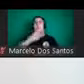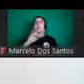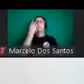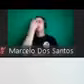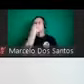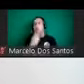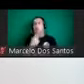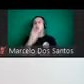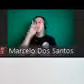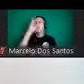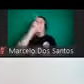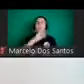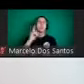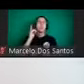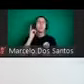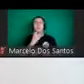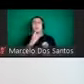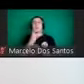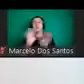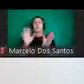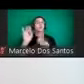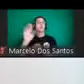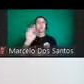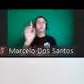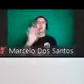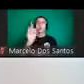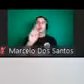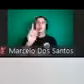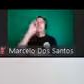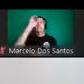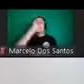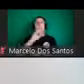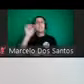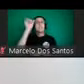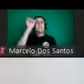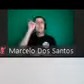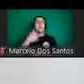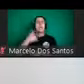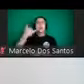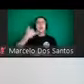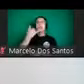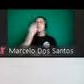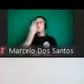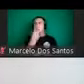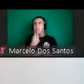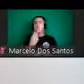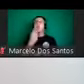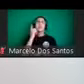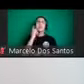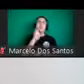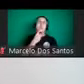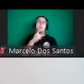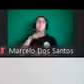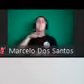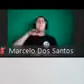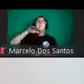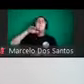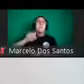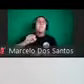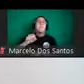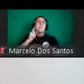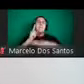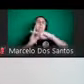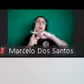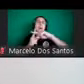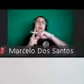como referentes laborales, jefes, compañeros de trabajo de una persona con discapacidad,